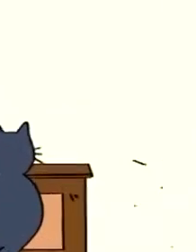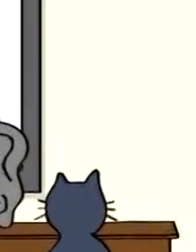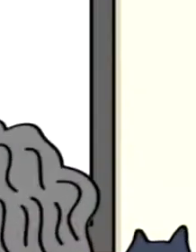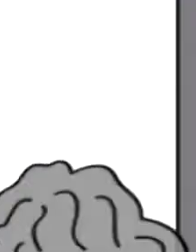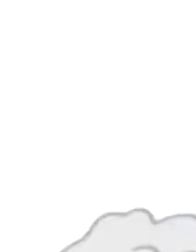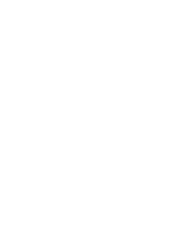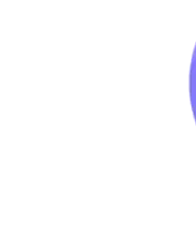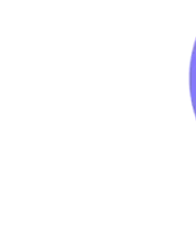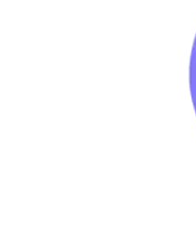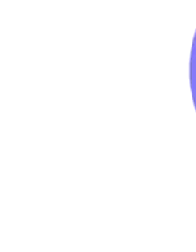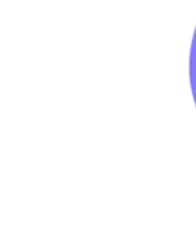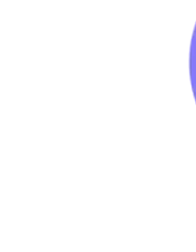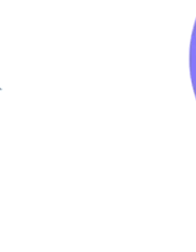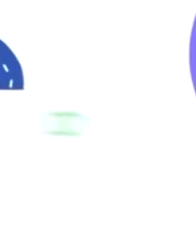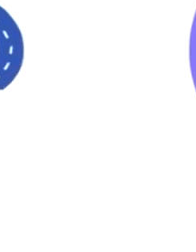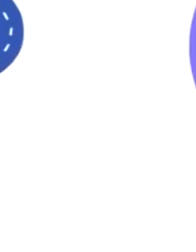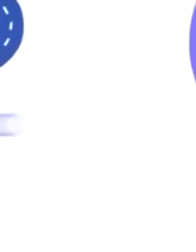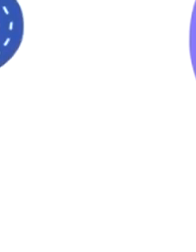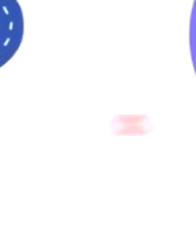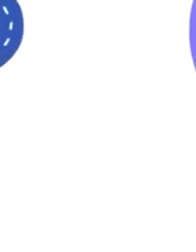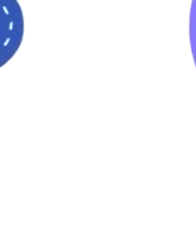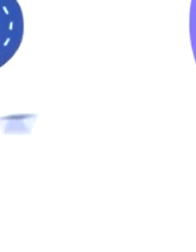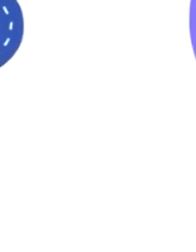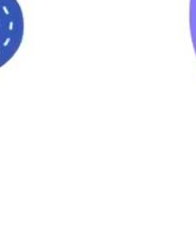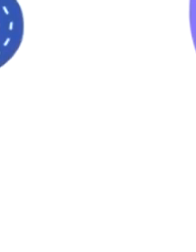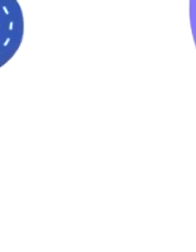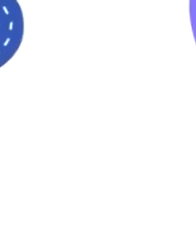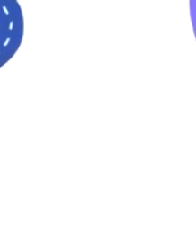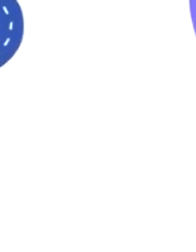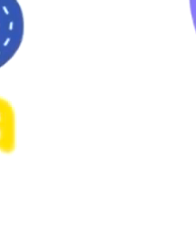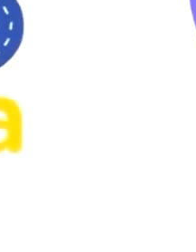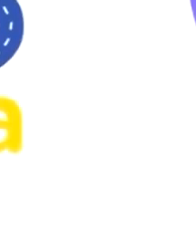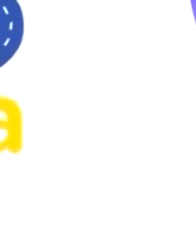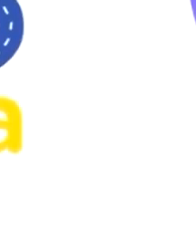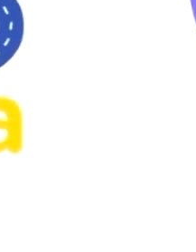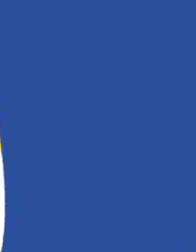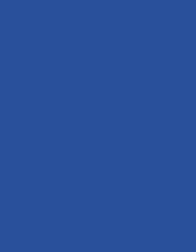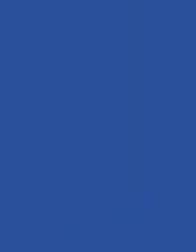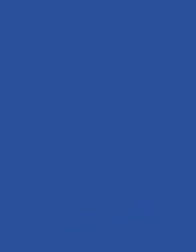Aprendo en Casa, una iniciativa del Ministerio de Educación.